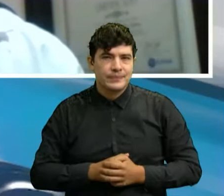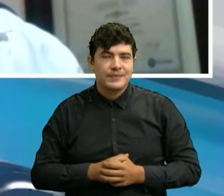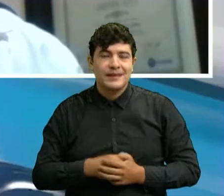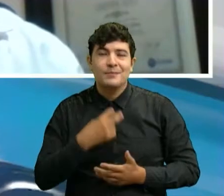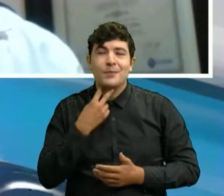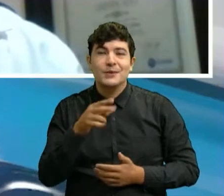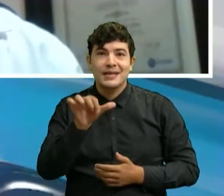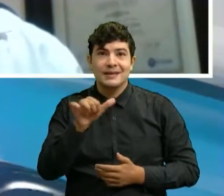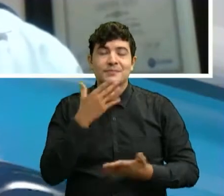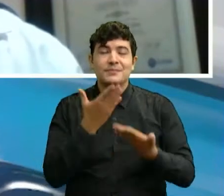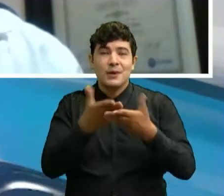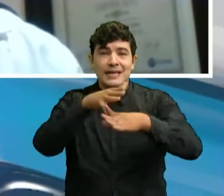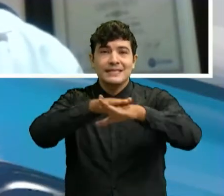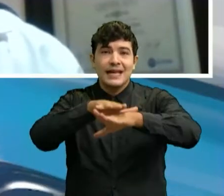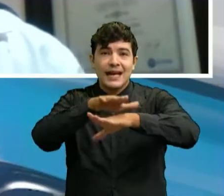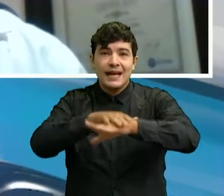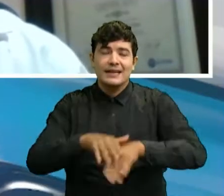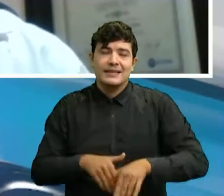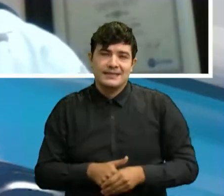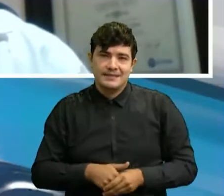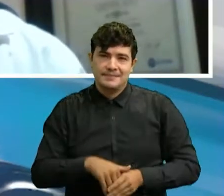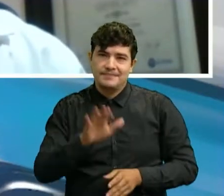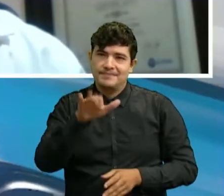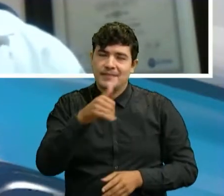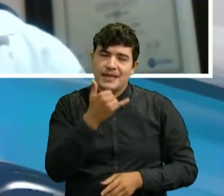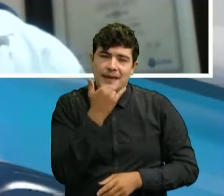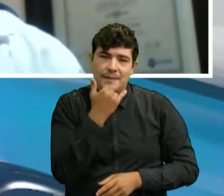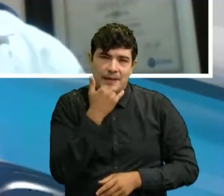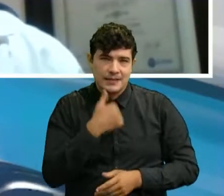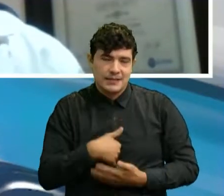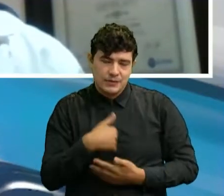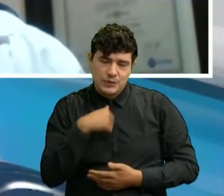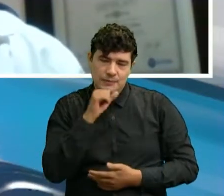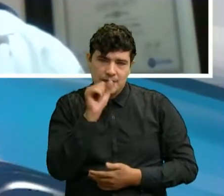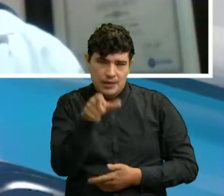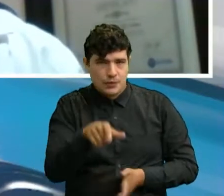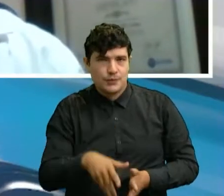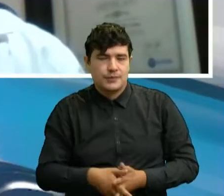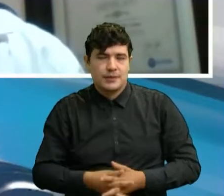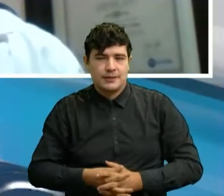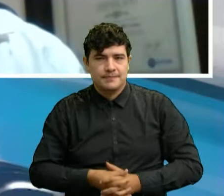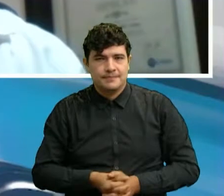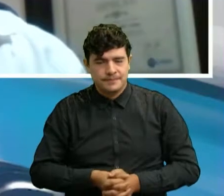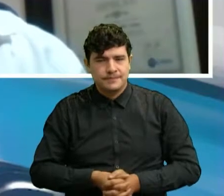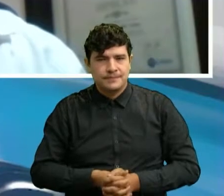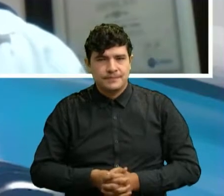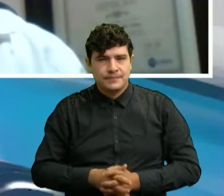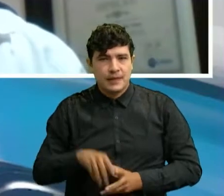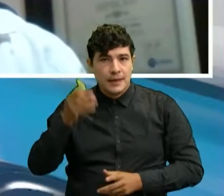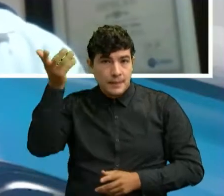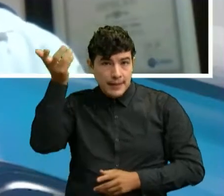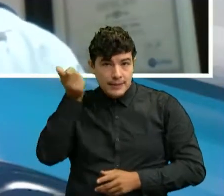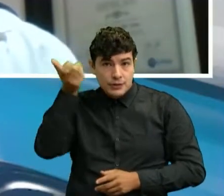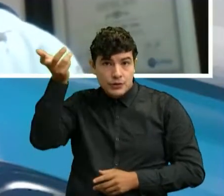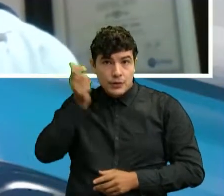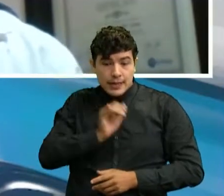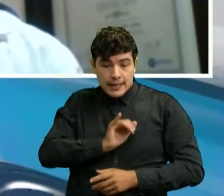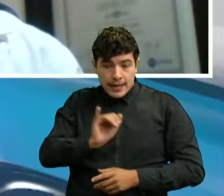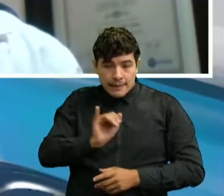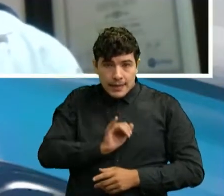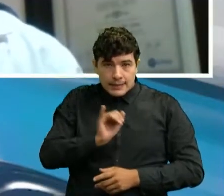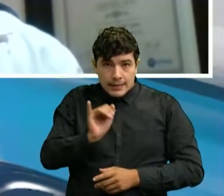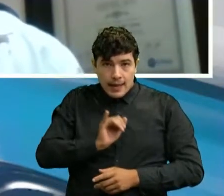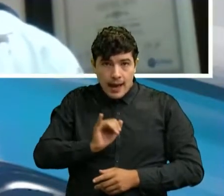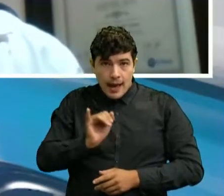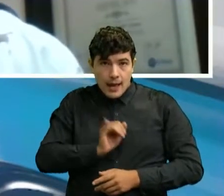Buenas tardes. Mira, lo que pasa es que yo tenemos una consulta. La pensión por invalidez cuando se genera de